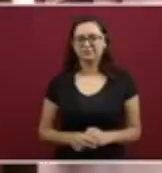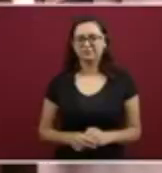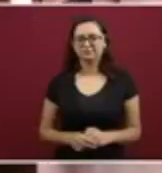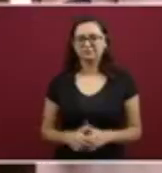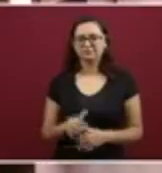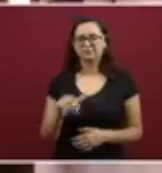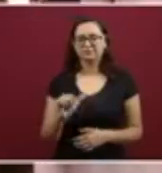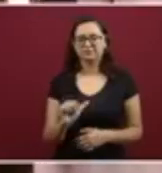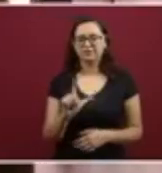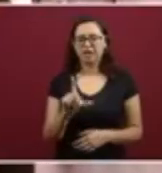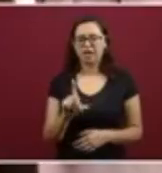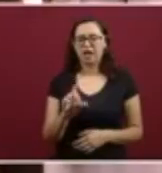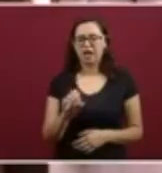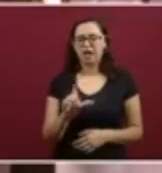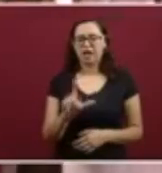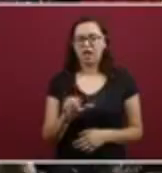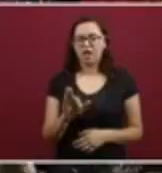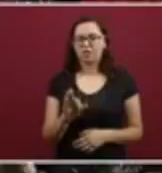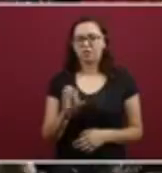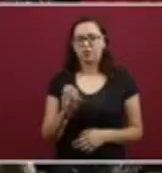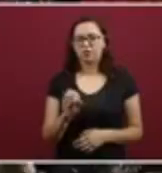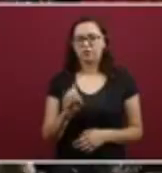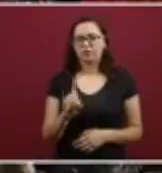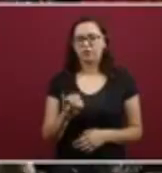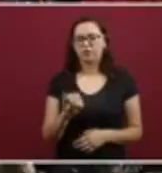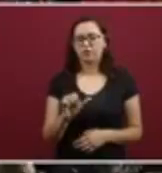Adolfo Díaz Gómez.